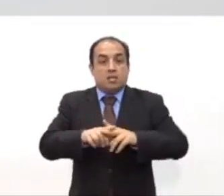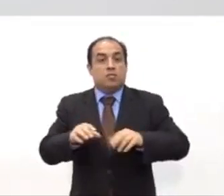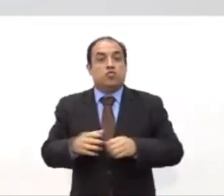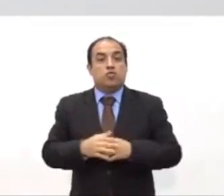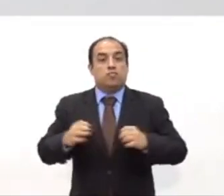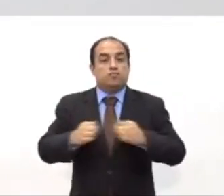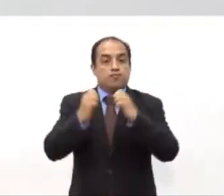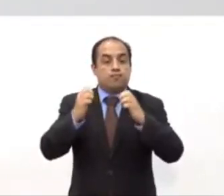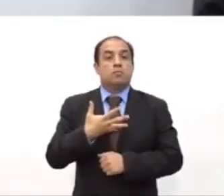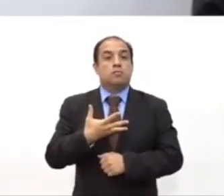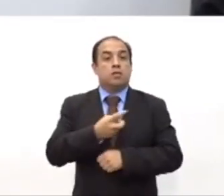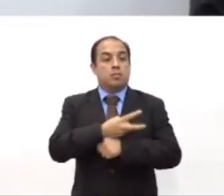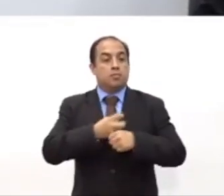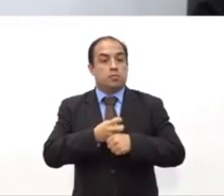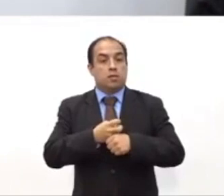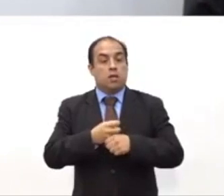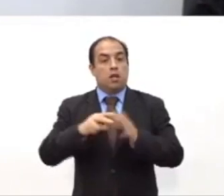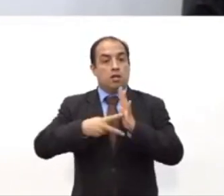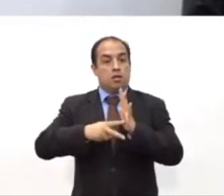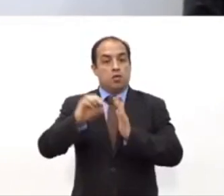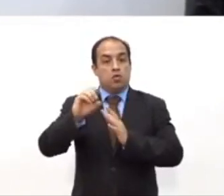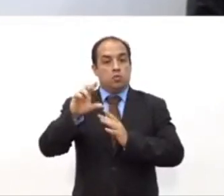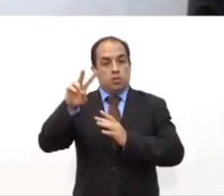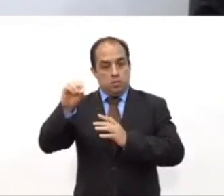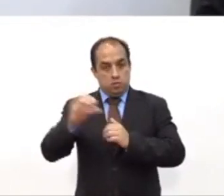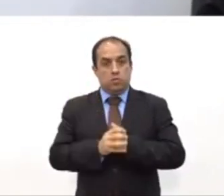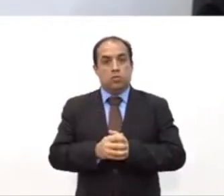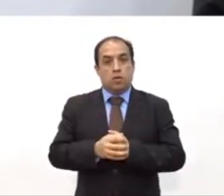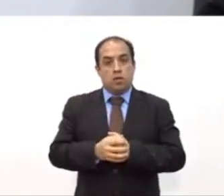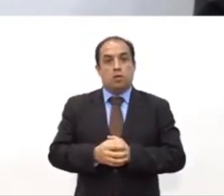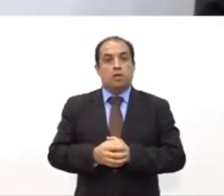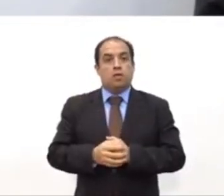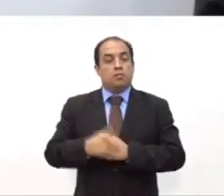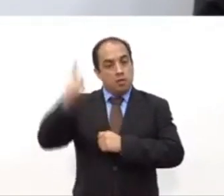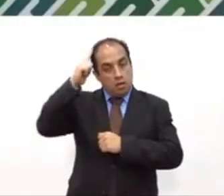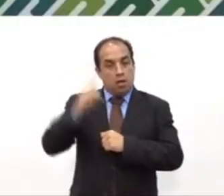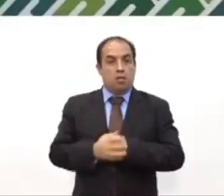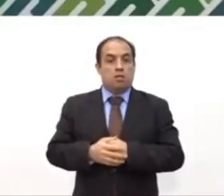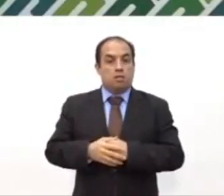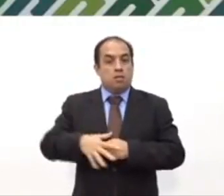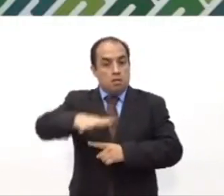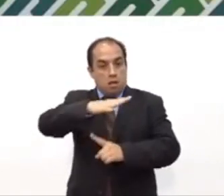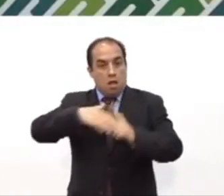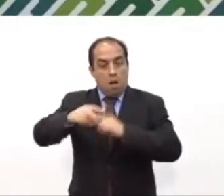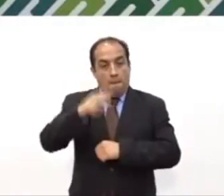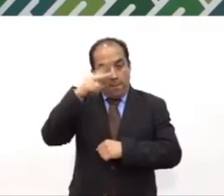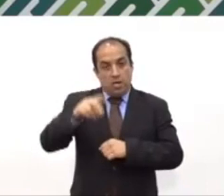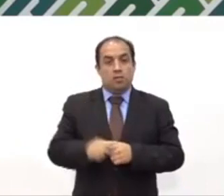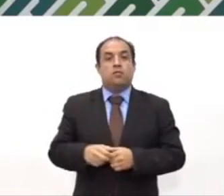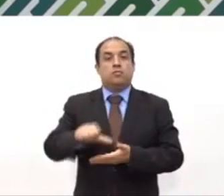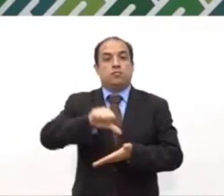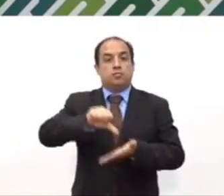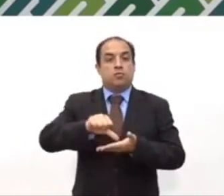serie de viajes con trenes sin pasajeros para garantizar la seguridad de los mismos posteriormente se indicó que el intervalo de espera de la llegada